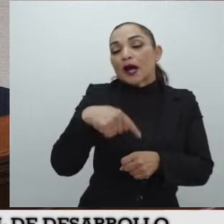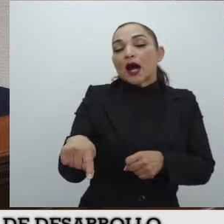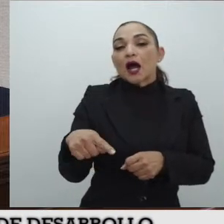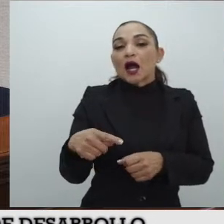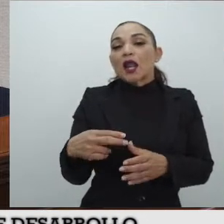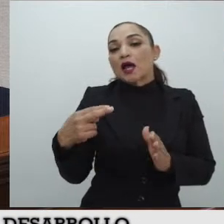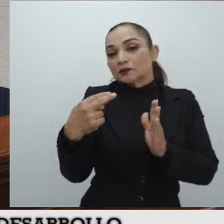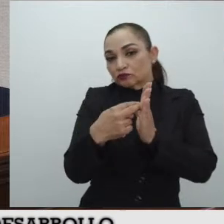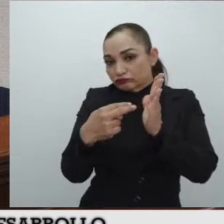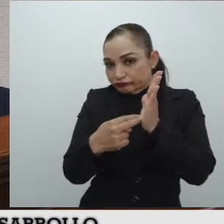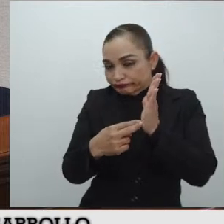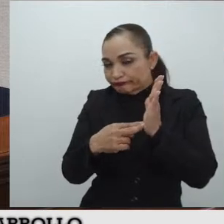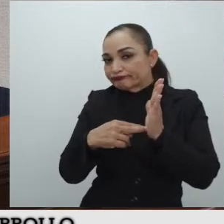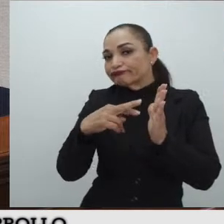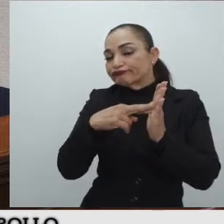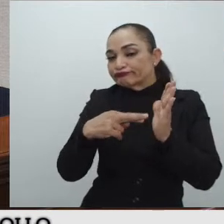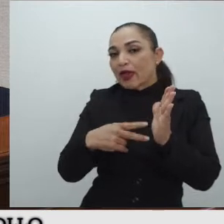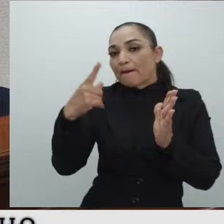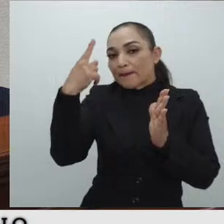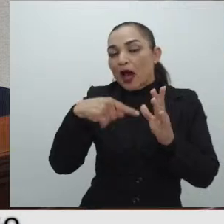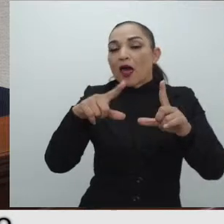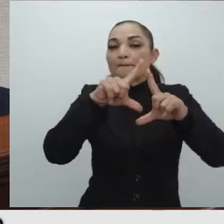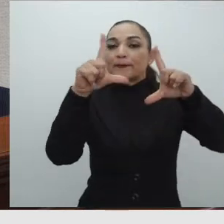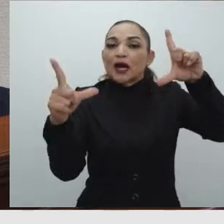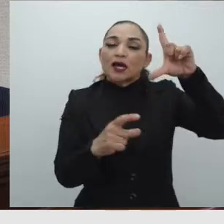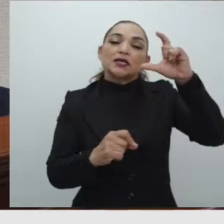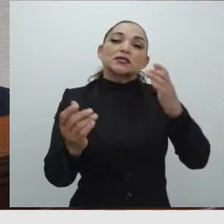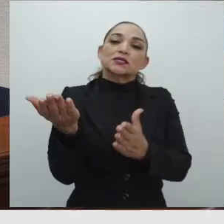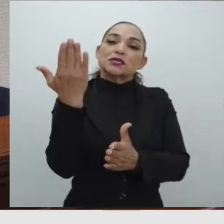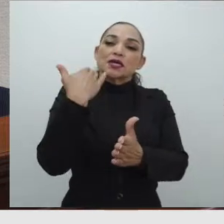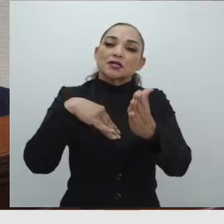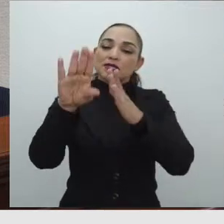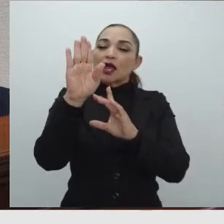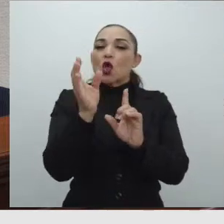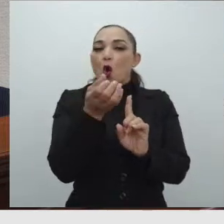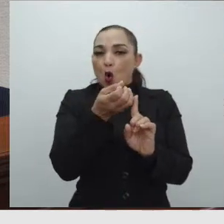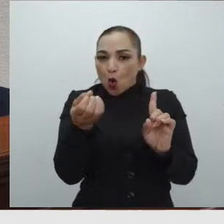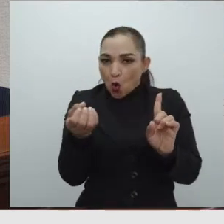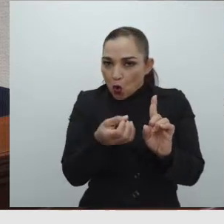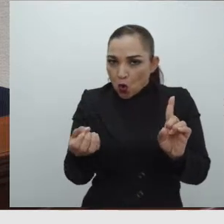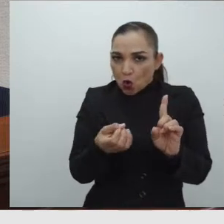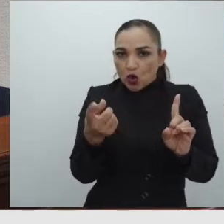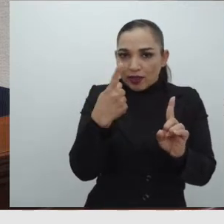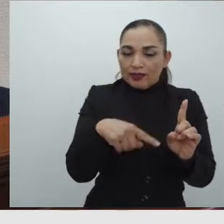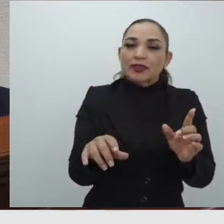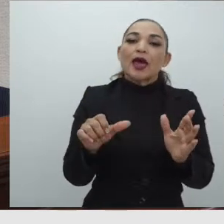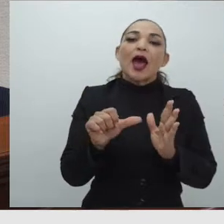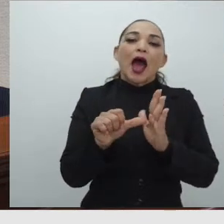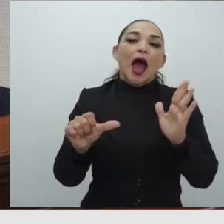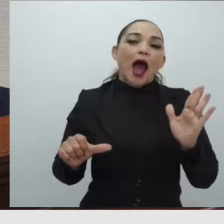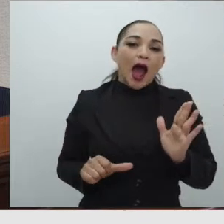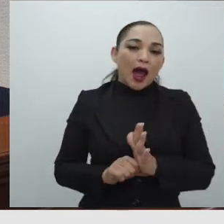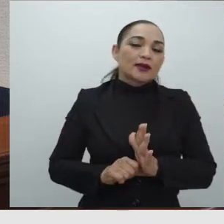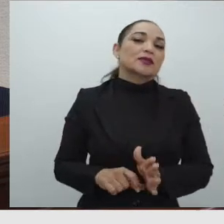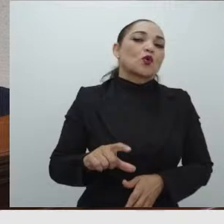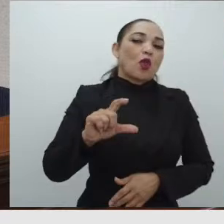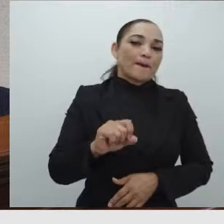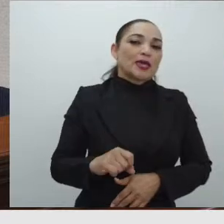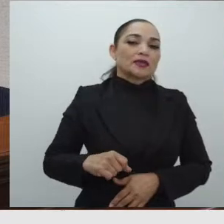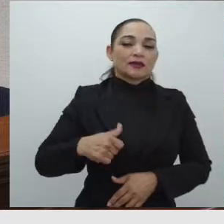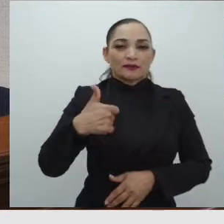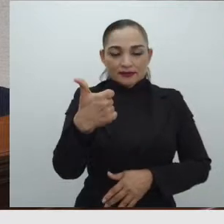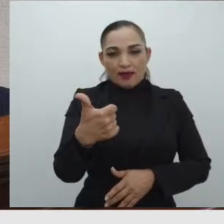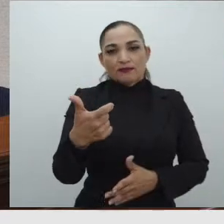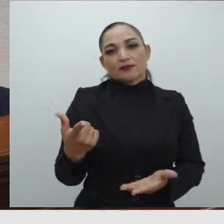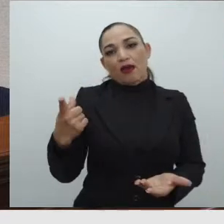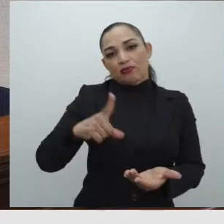le permitiera al país crecer con orden, mientras que el artículo 26